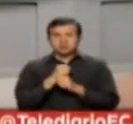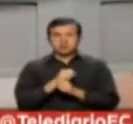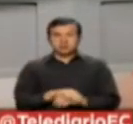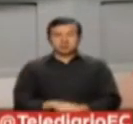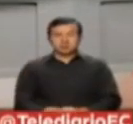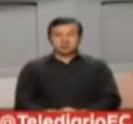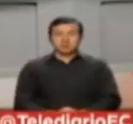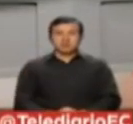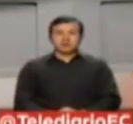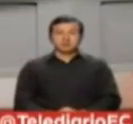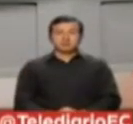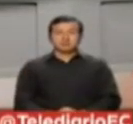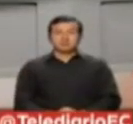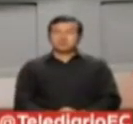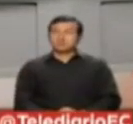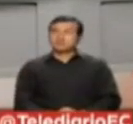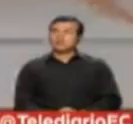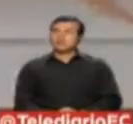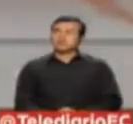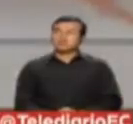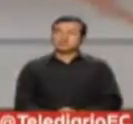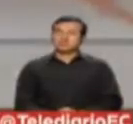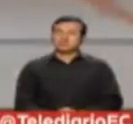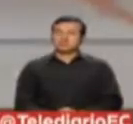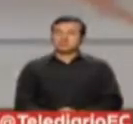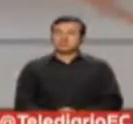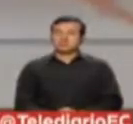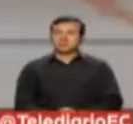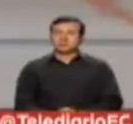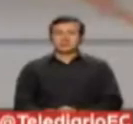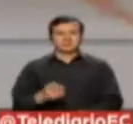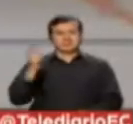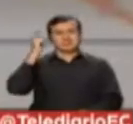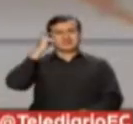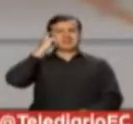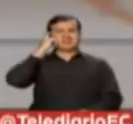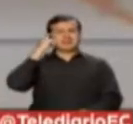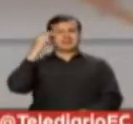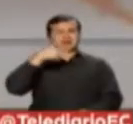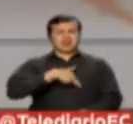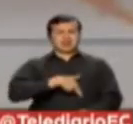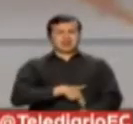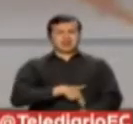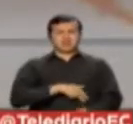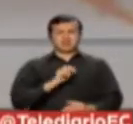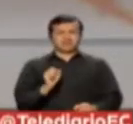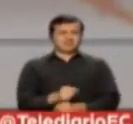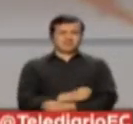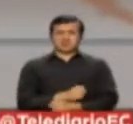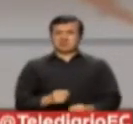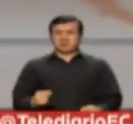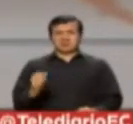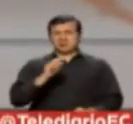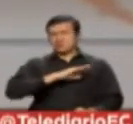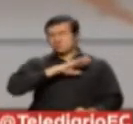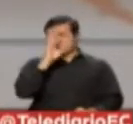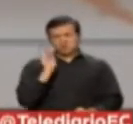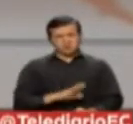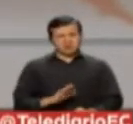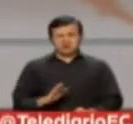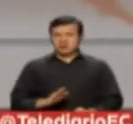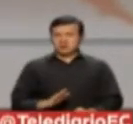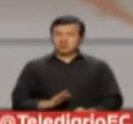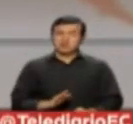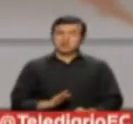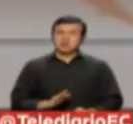uno puede digamos es es inimaginable que pueda haber armas de ningún tipo dentro del sistema educativo inimaginable